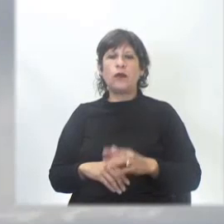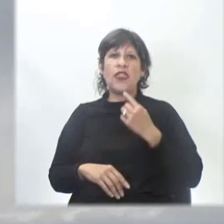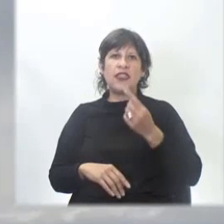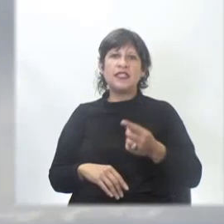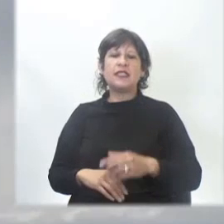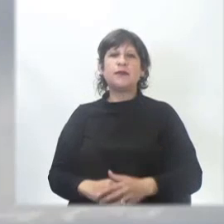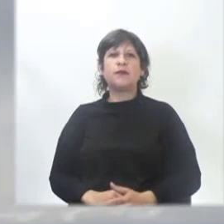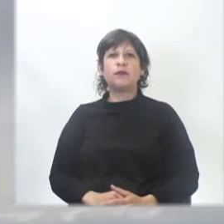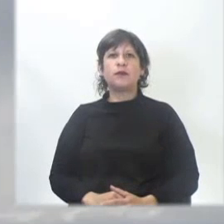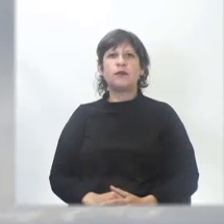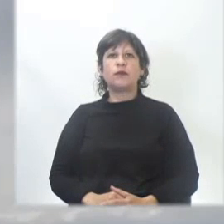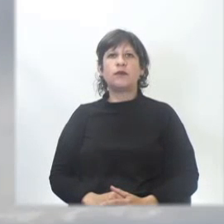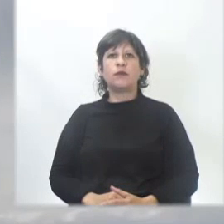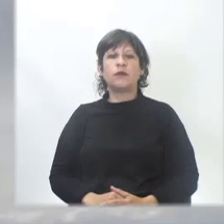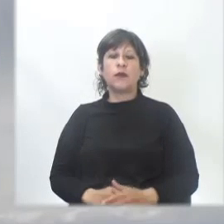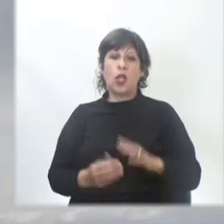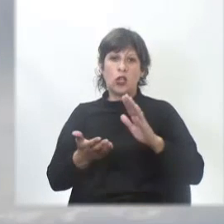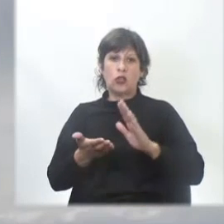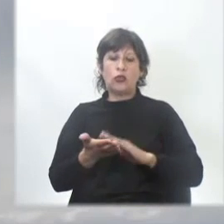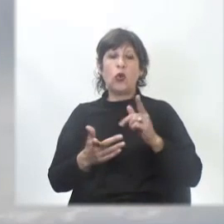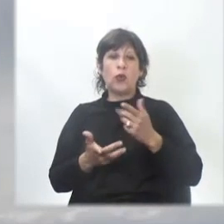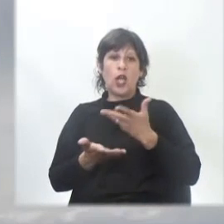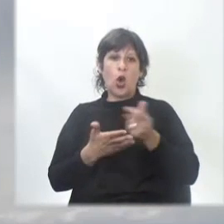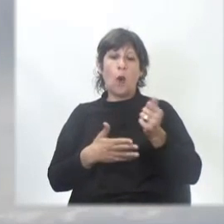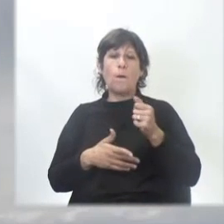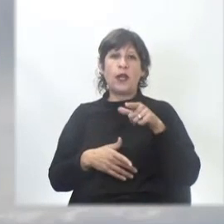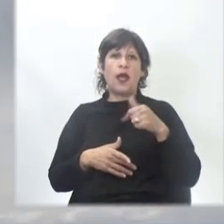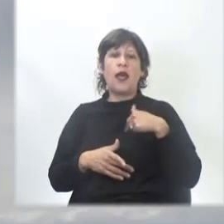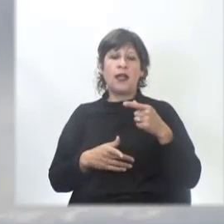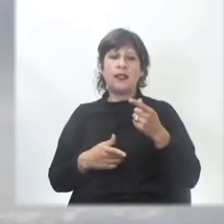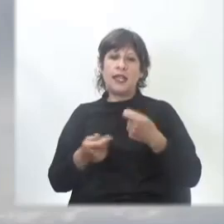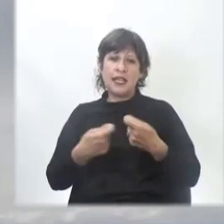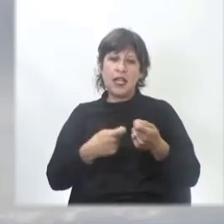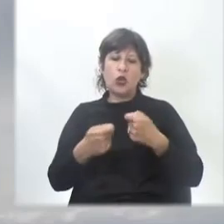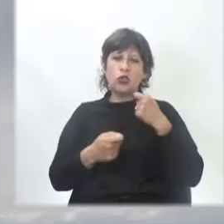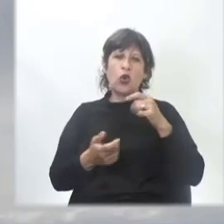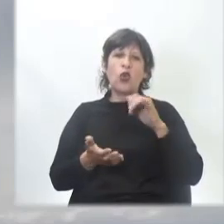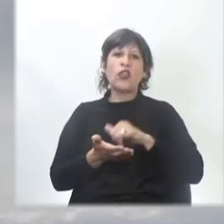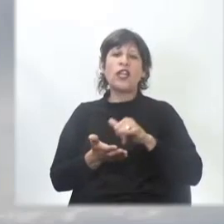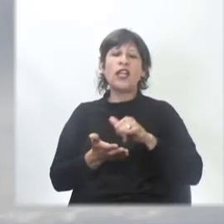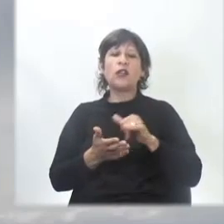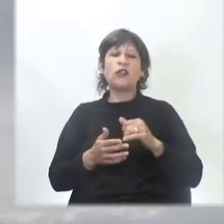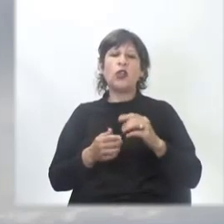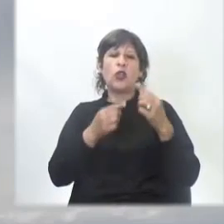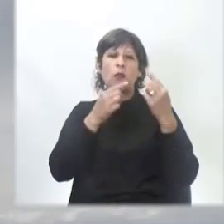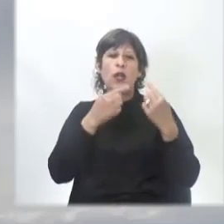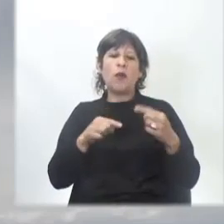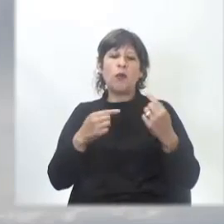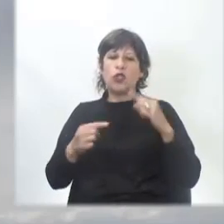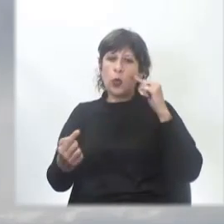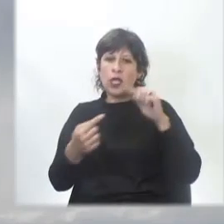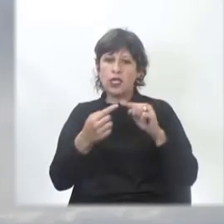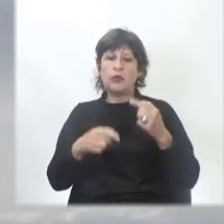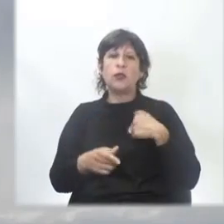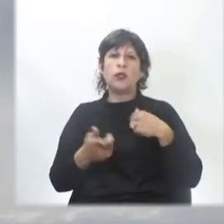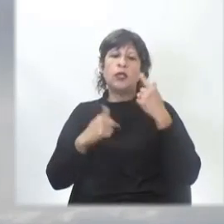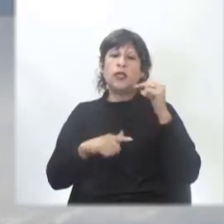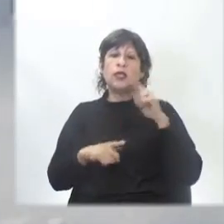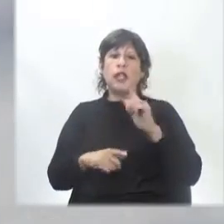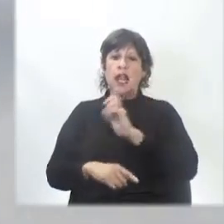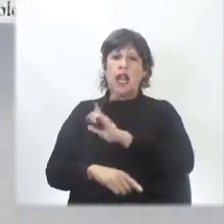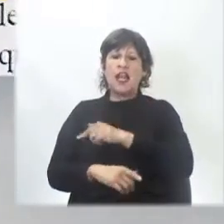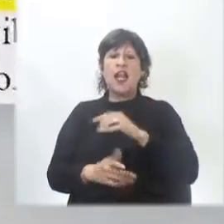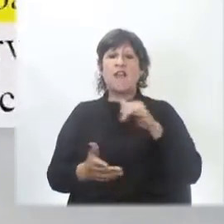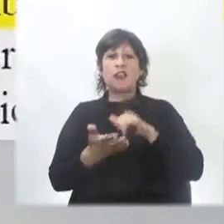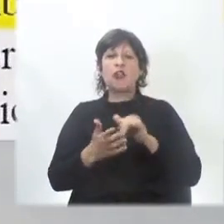Dice, refiriéndose a la compra, al negocio del avión multipropósito, la Fuerza Aérea